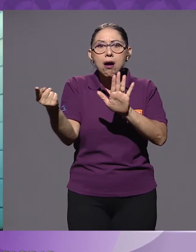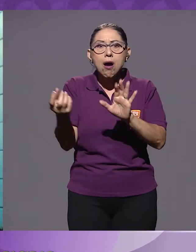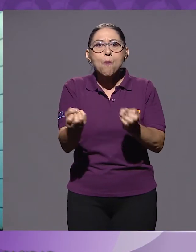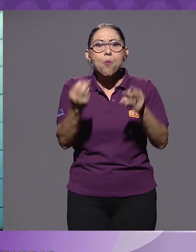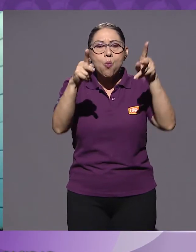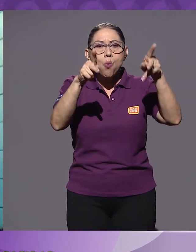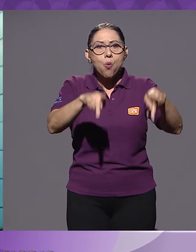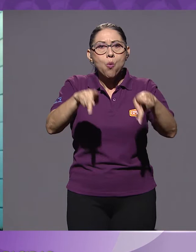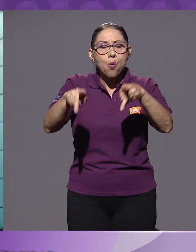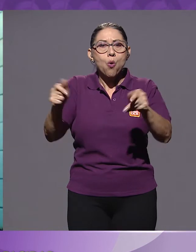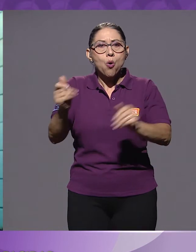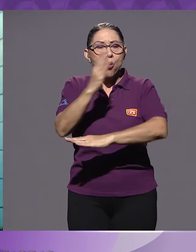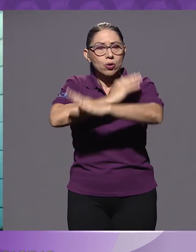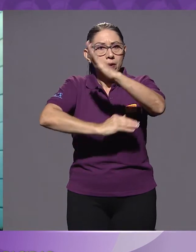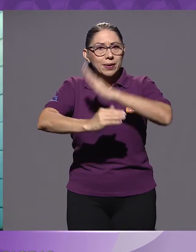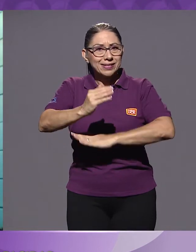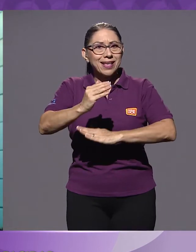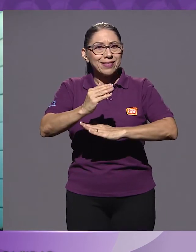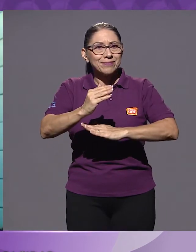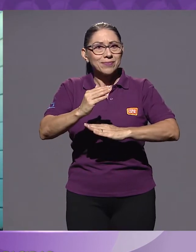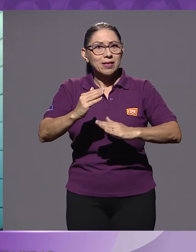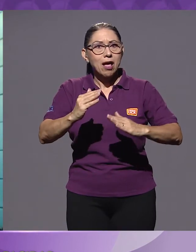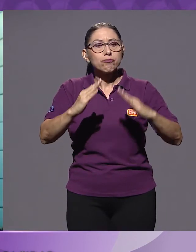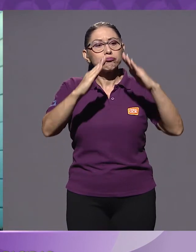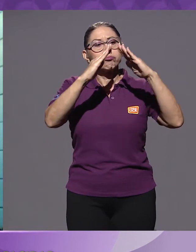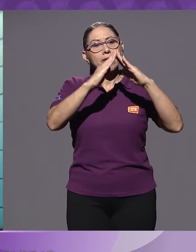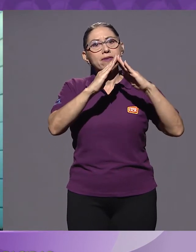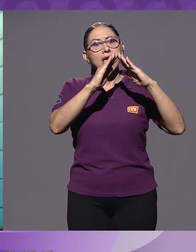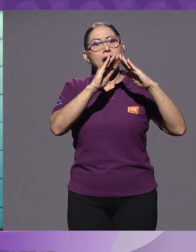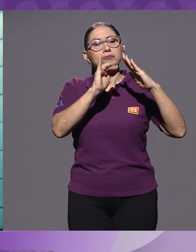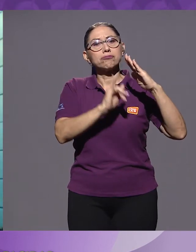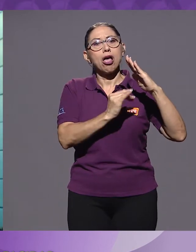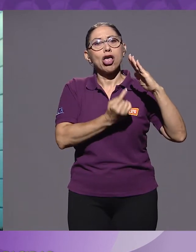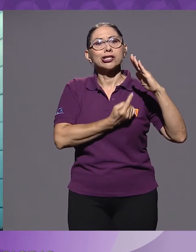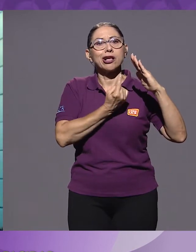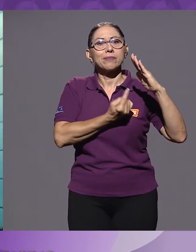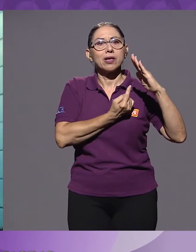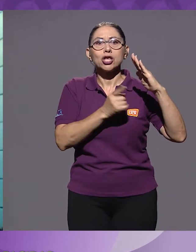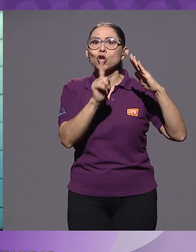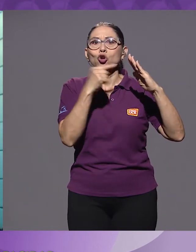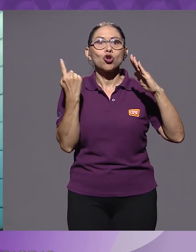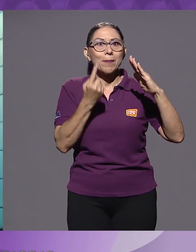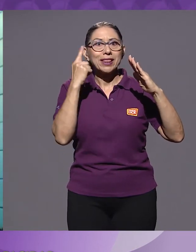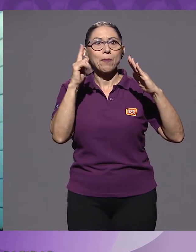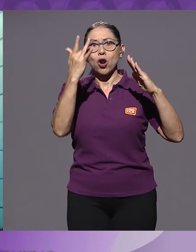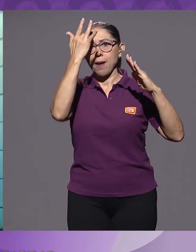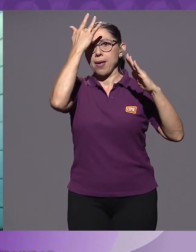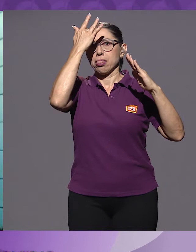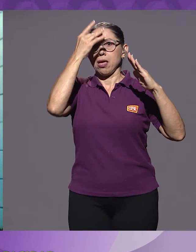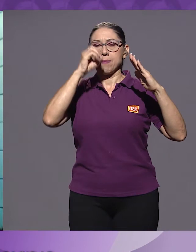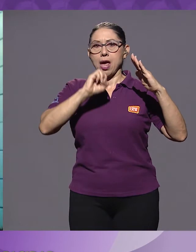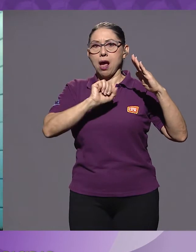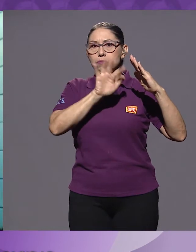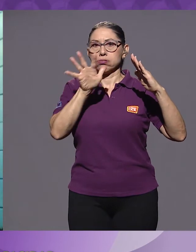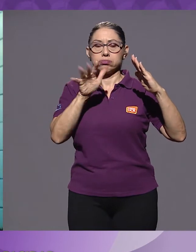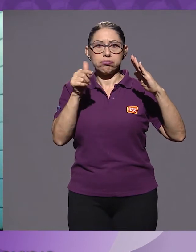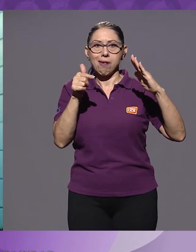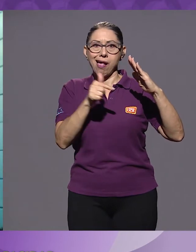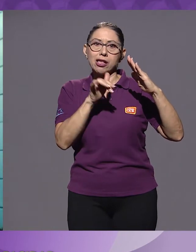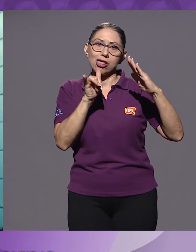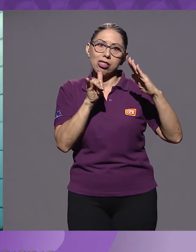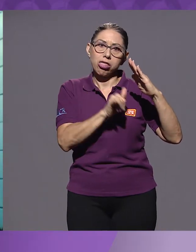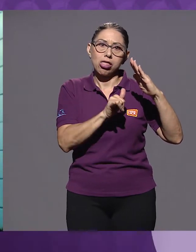discapacidad vivía en el aislamiento, no solamente por una cuestión de la pandemia, sino que ya por